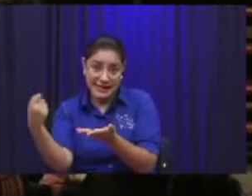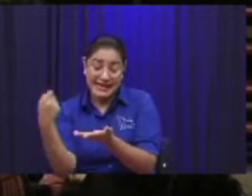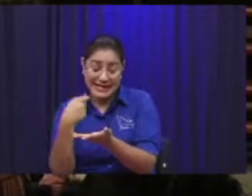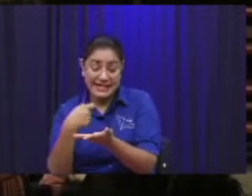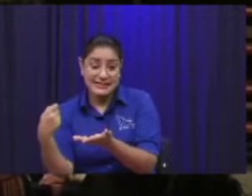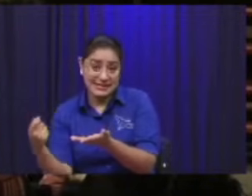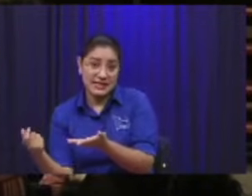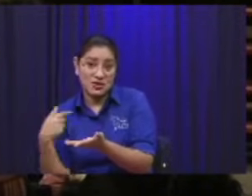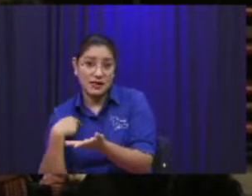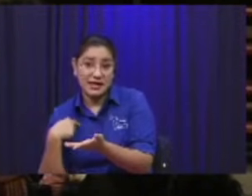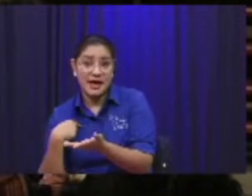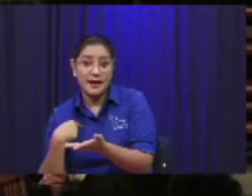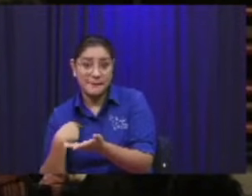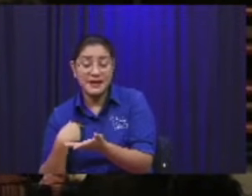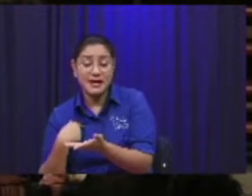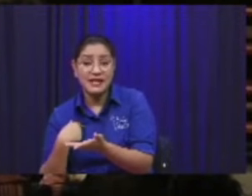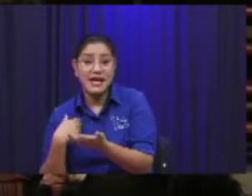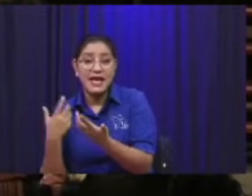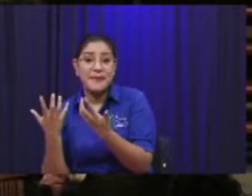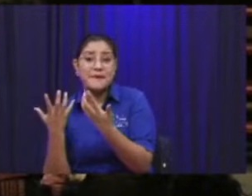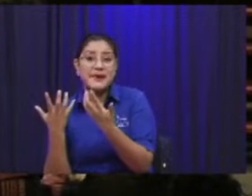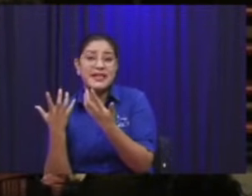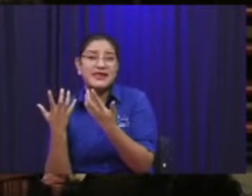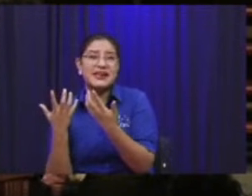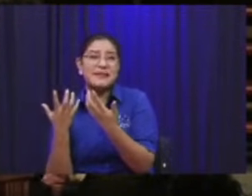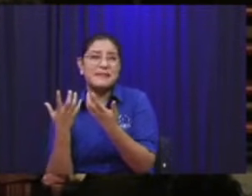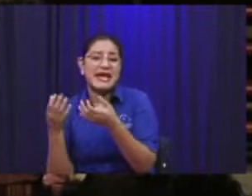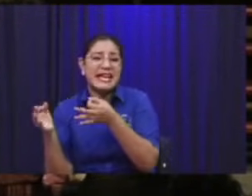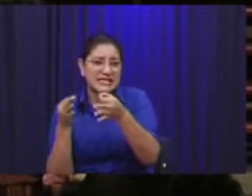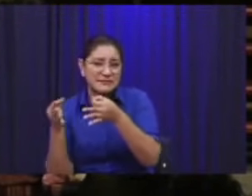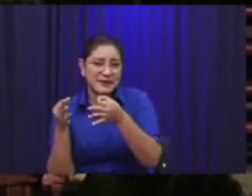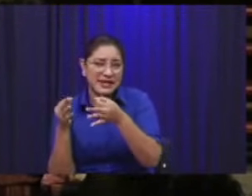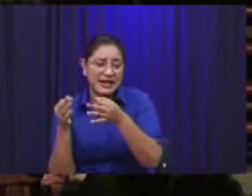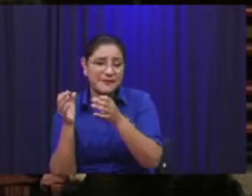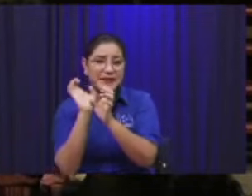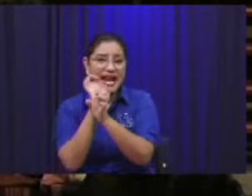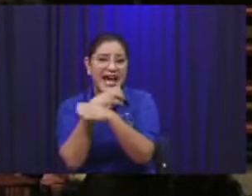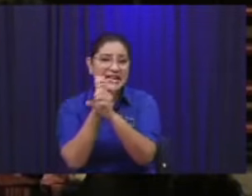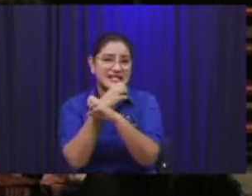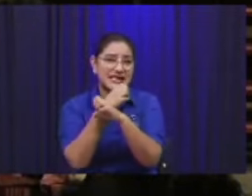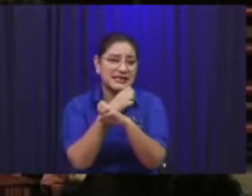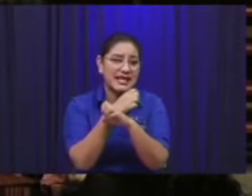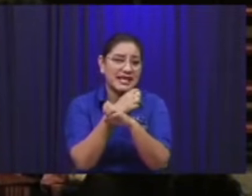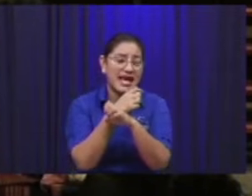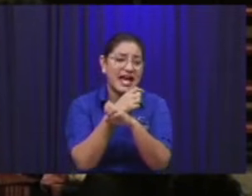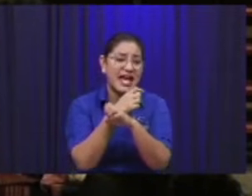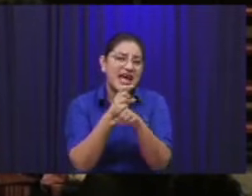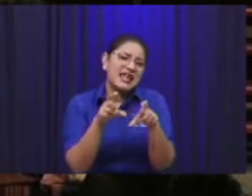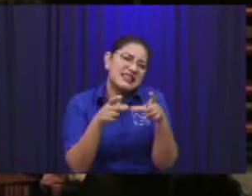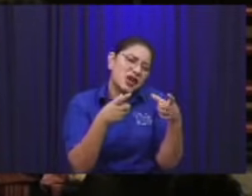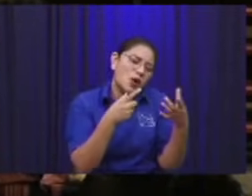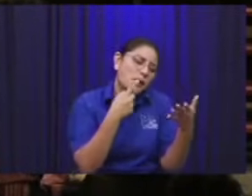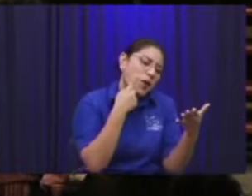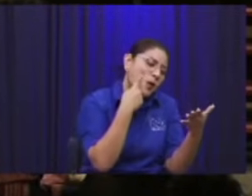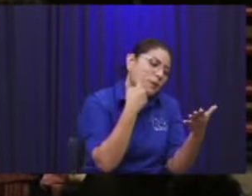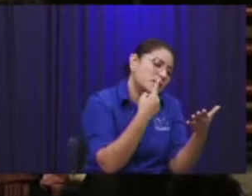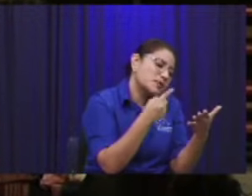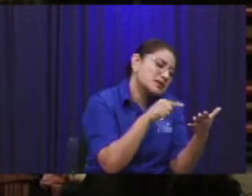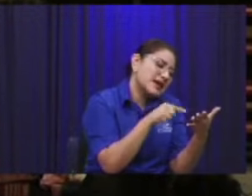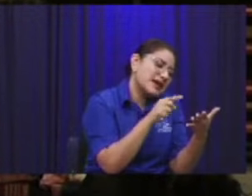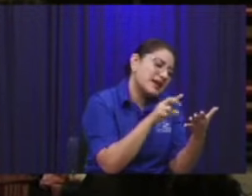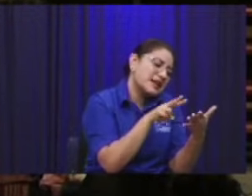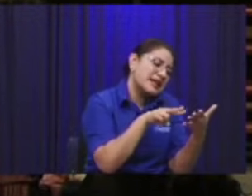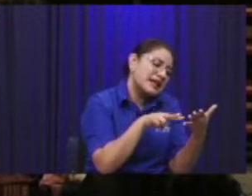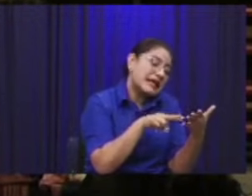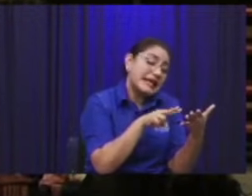que me digan cómo son las estrategias que están en la biblia yo conocí con siervos que me decían